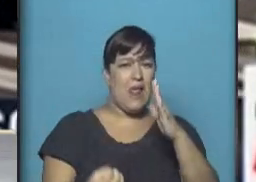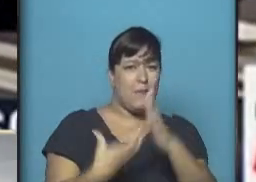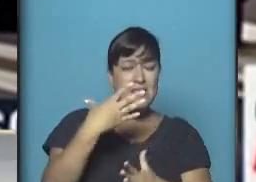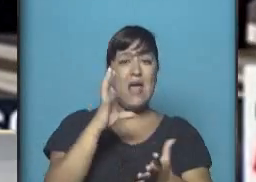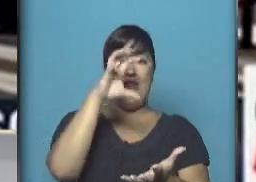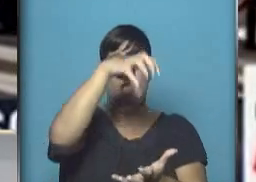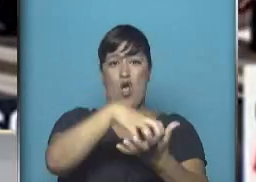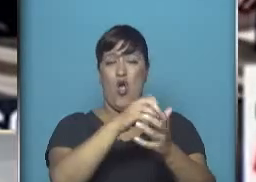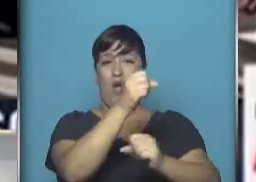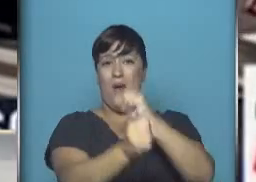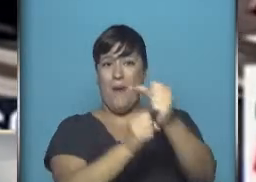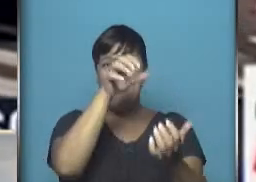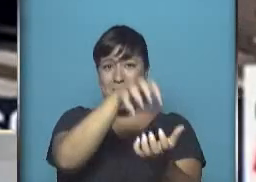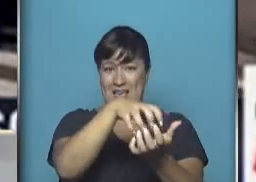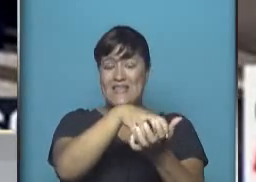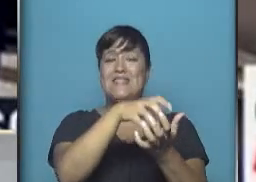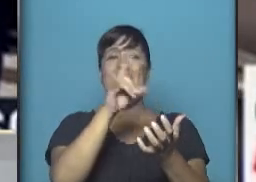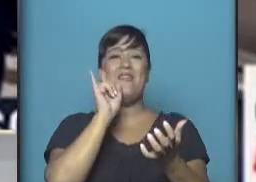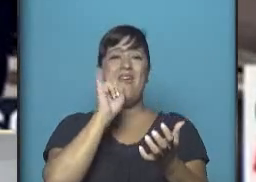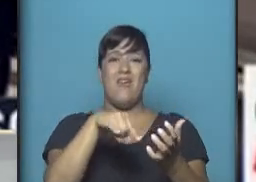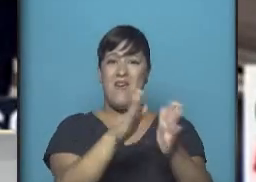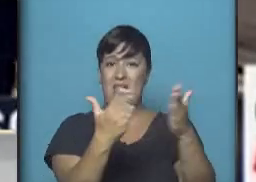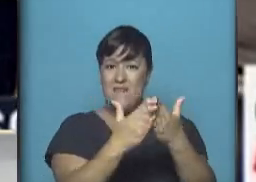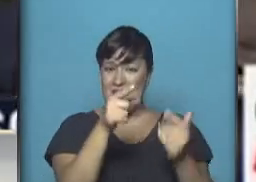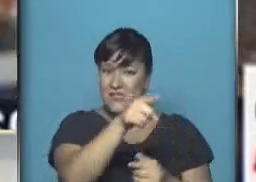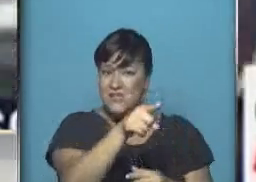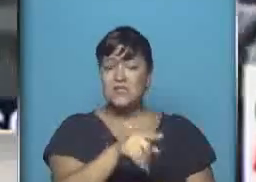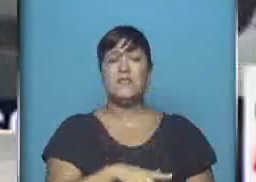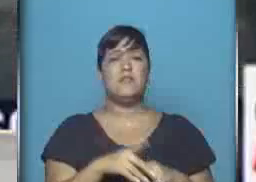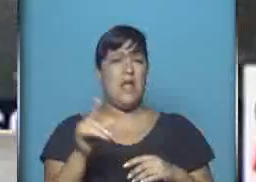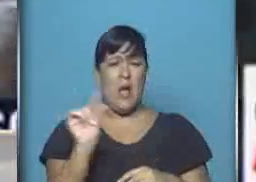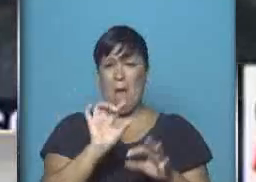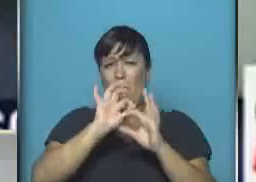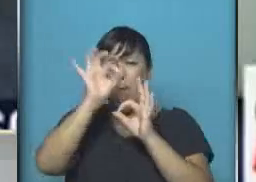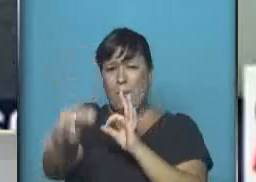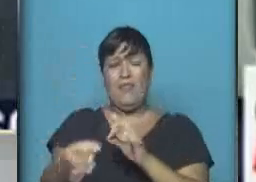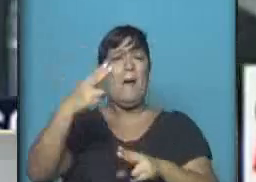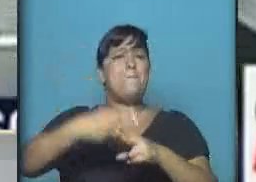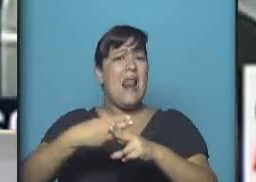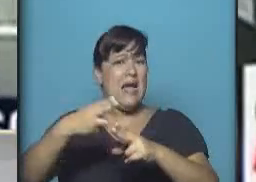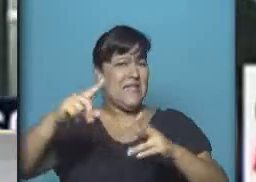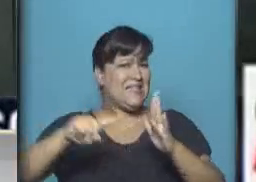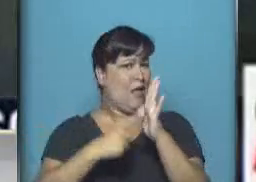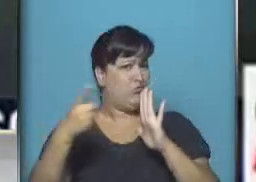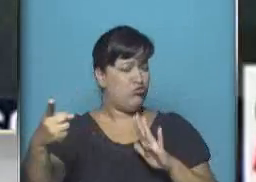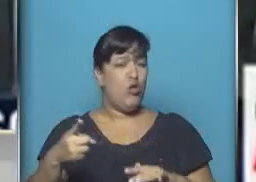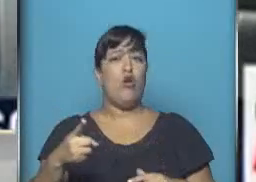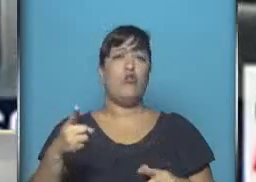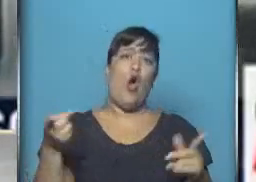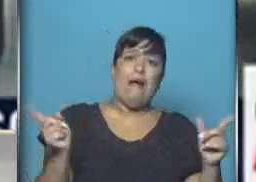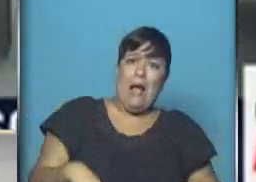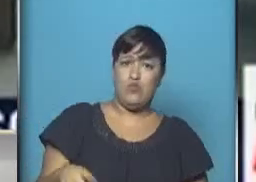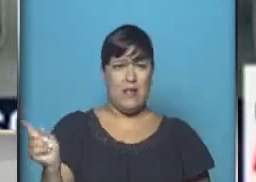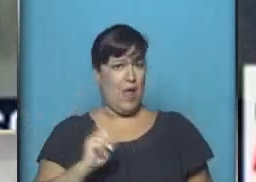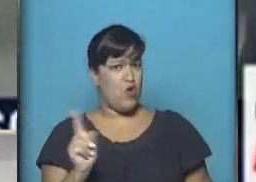de este semanario, Charlie Hebdo, en pleno centro de París, a pocos metros de la Plaza de la Bastilla. Precisamente hoy no era casual, parece,